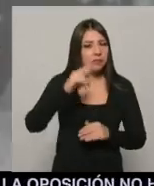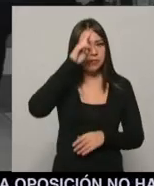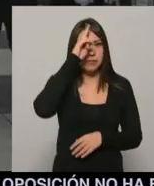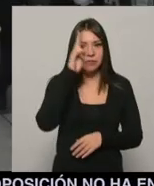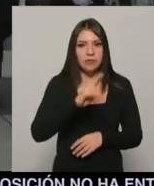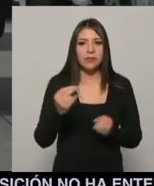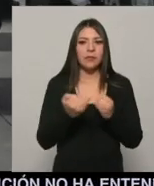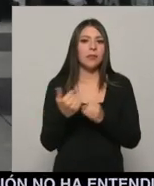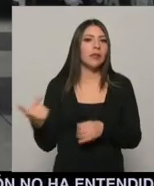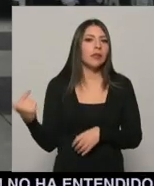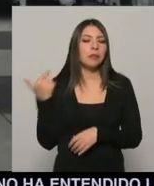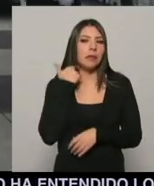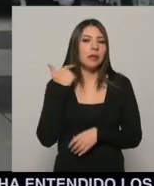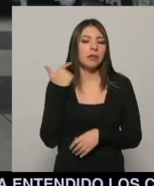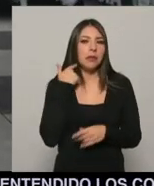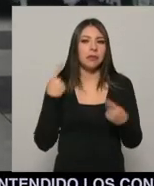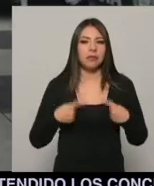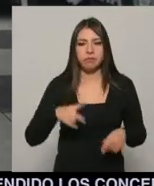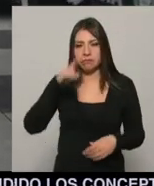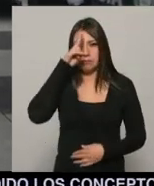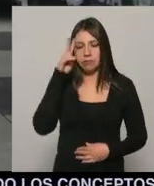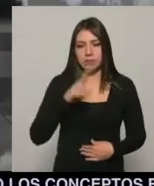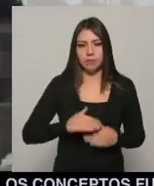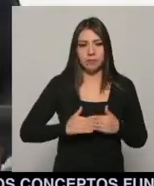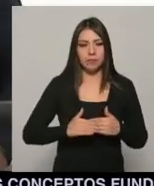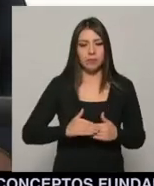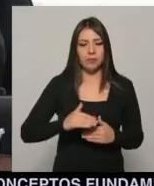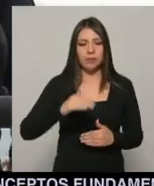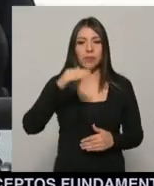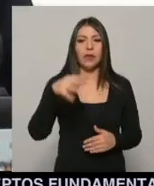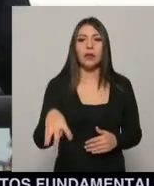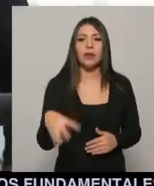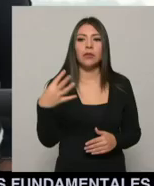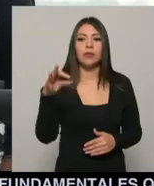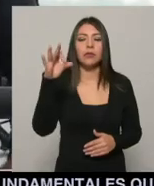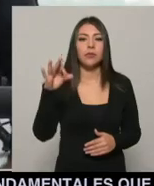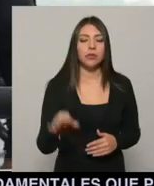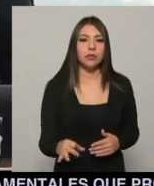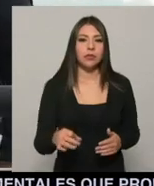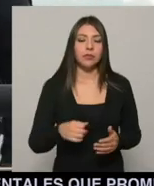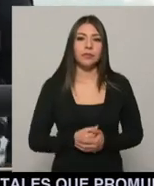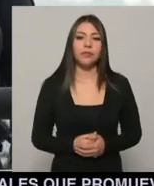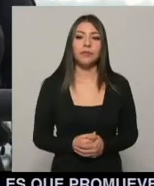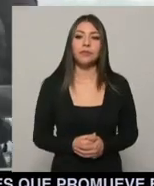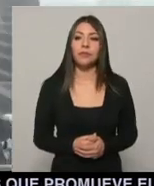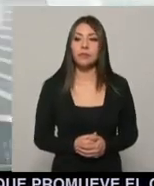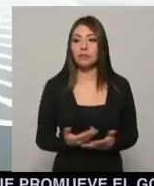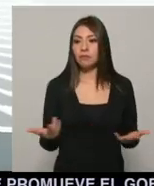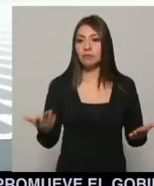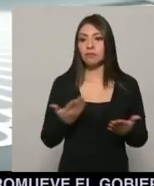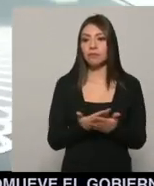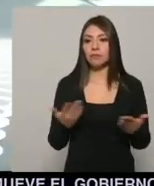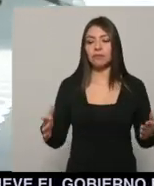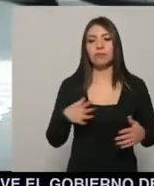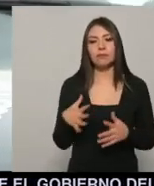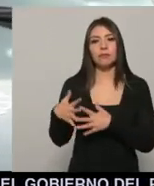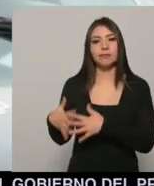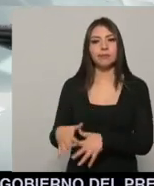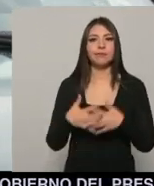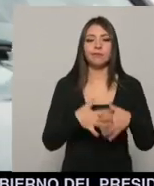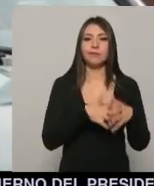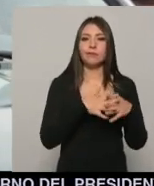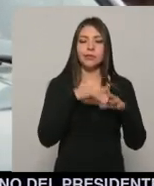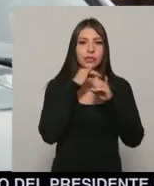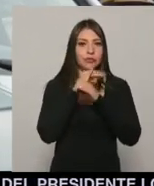el delito de homicidio doloso, donde incluso el crecimiento ha sido de 14%. Entonces, ha habido un juego de cifras,